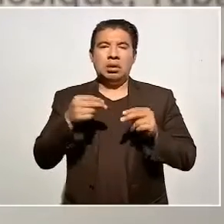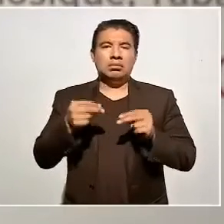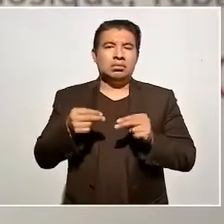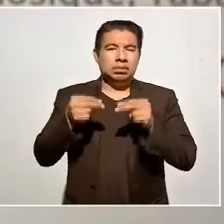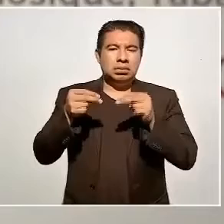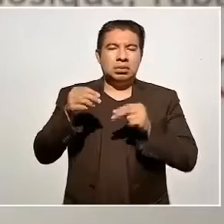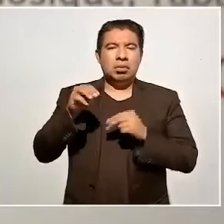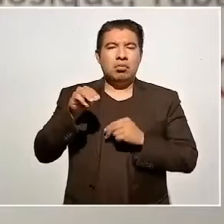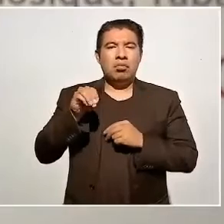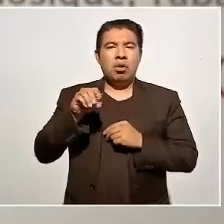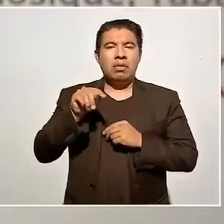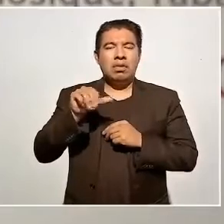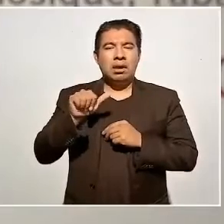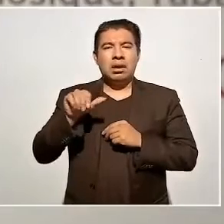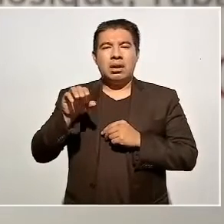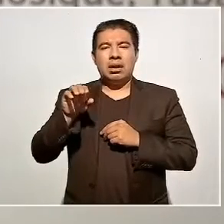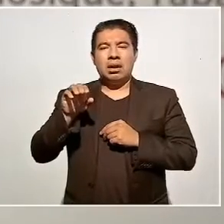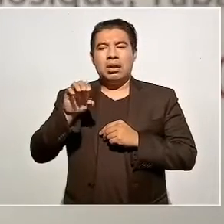Angil,